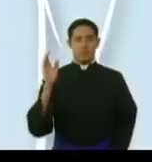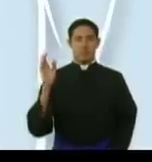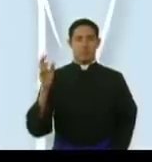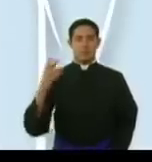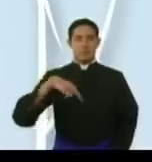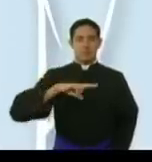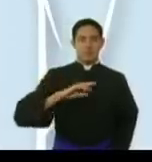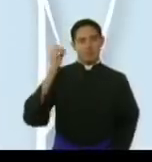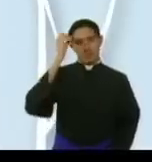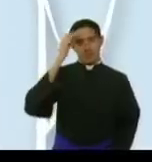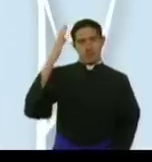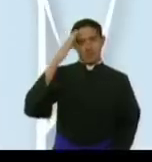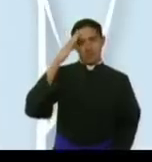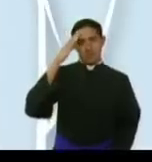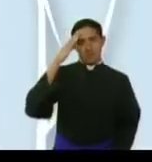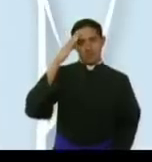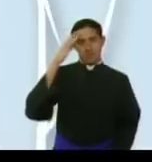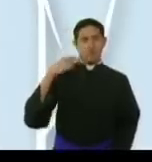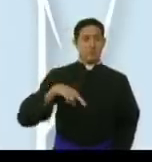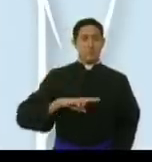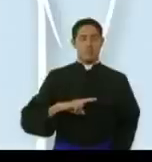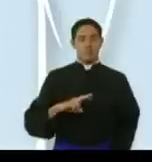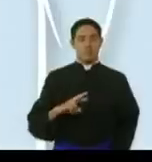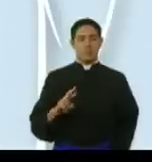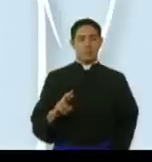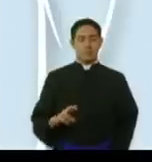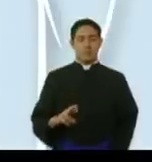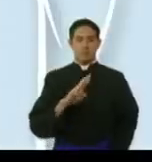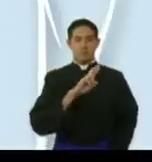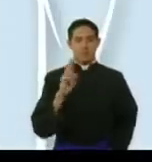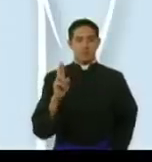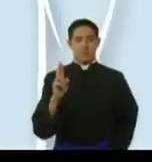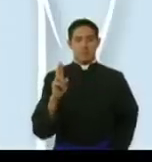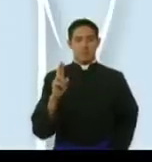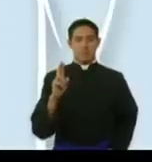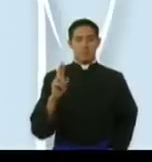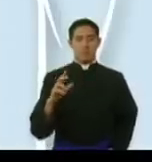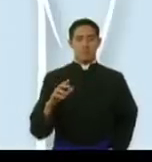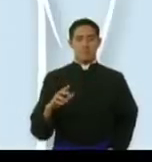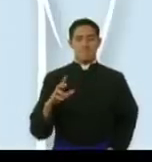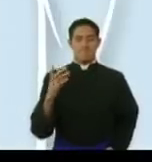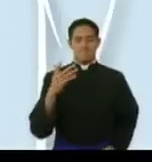la acción de nuestro bautismo fuimos regenerados en el agua